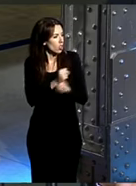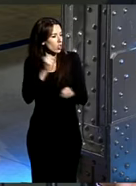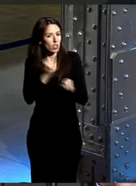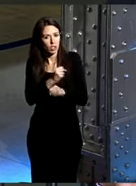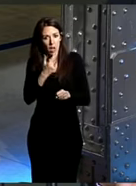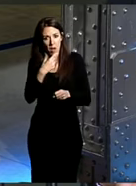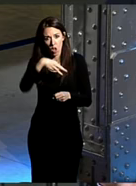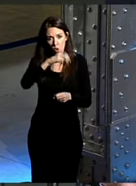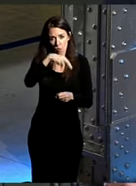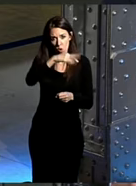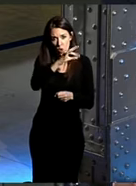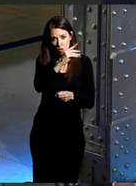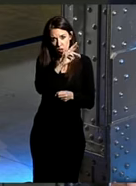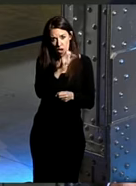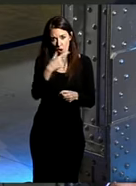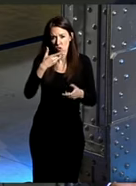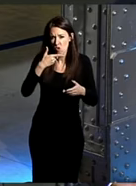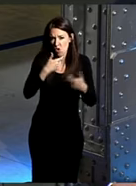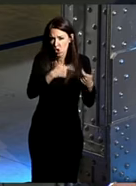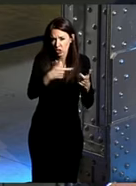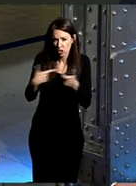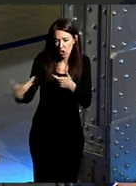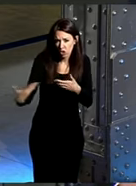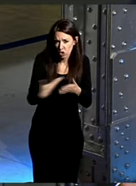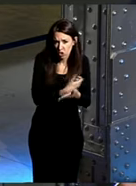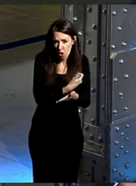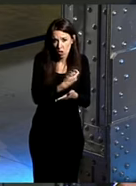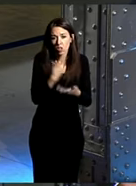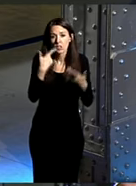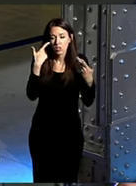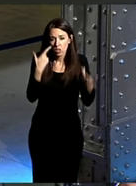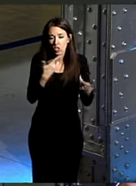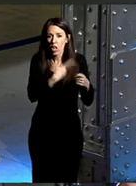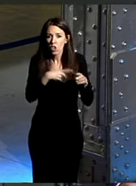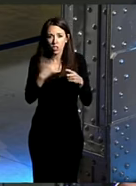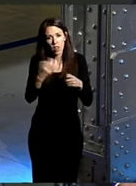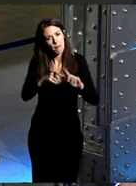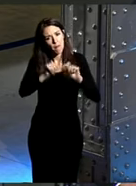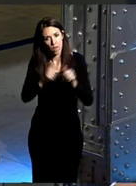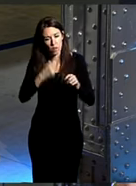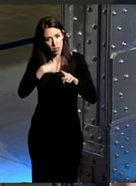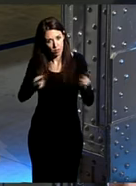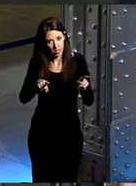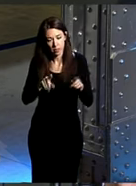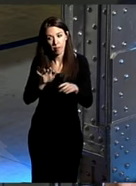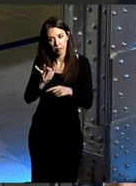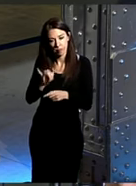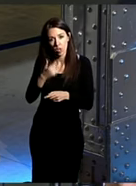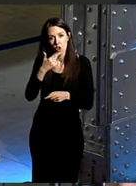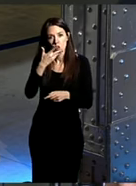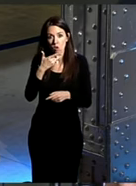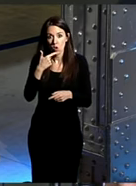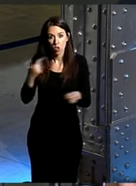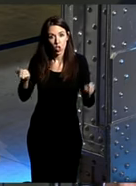desde Mondragón, es decir, conozco cada uno de los sectores. Entonces, posicionemos las cosas de otra manera. Es decir, conozco mucho